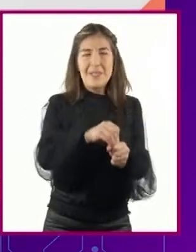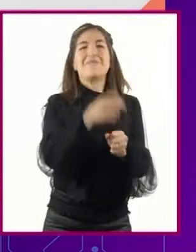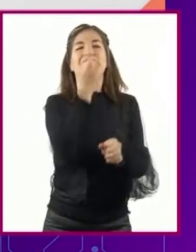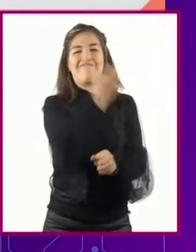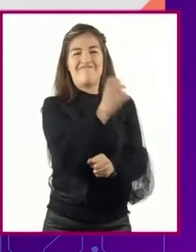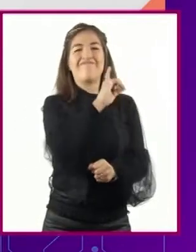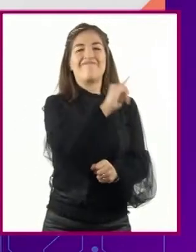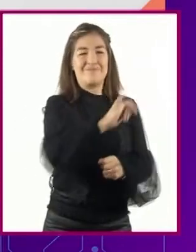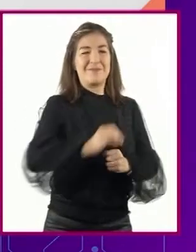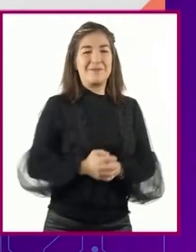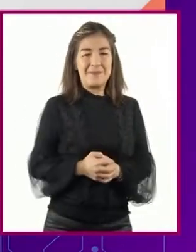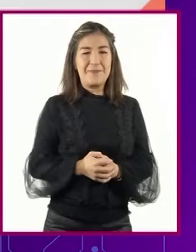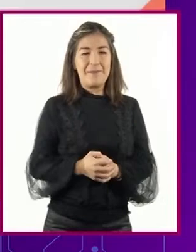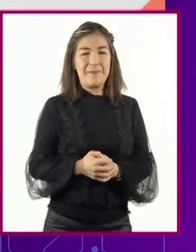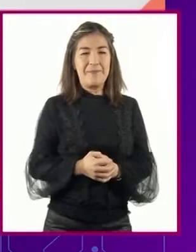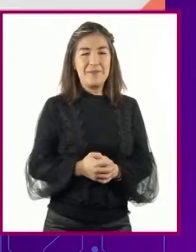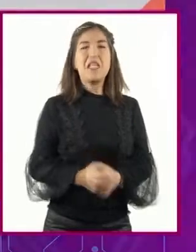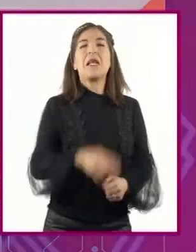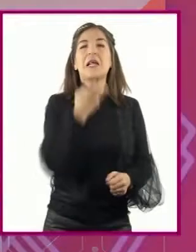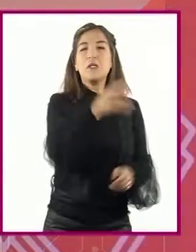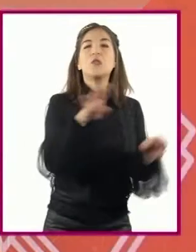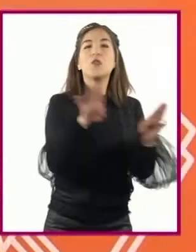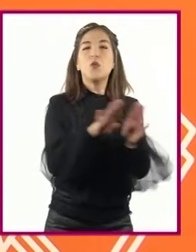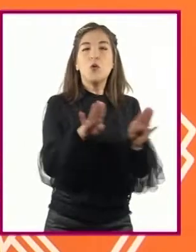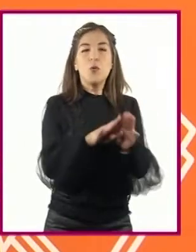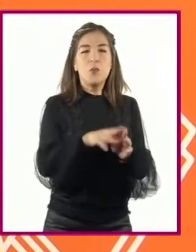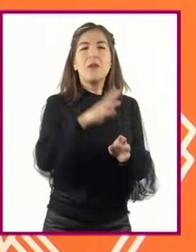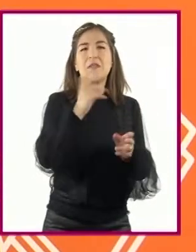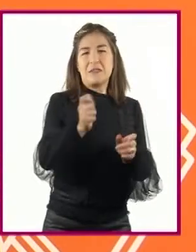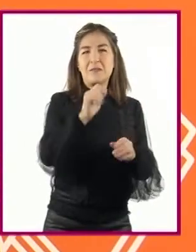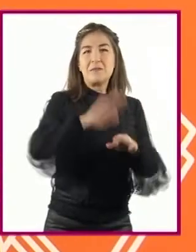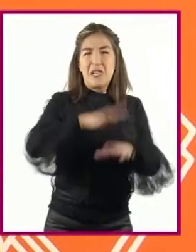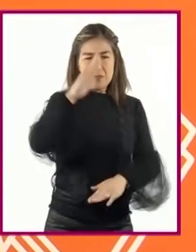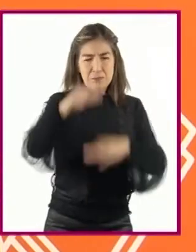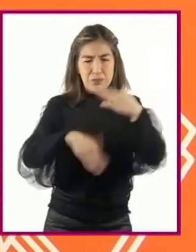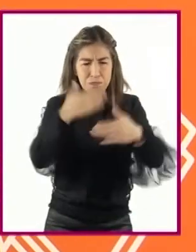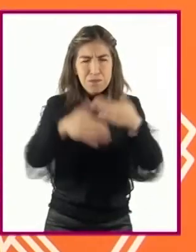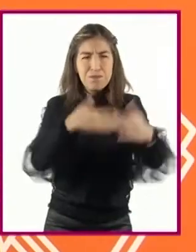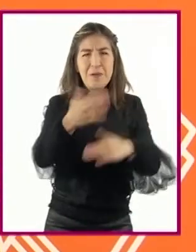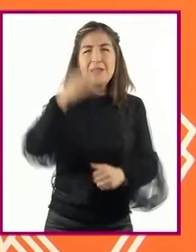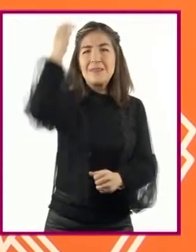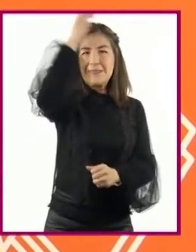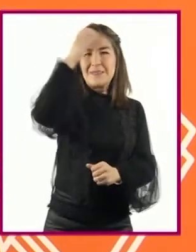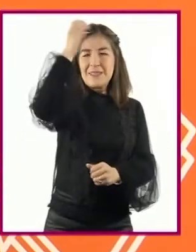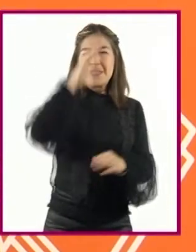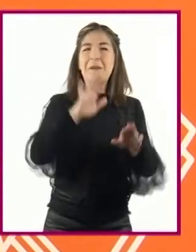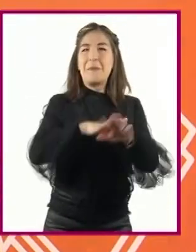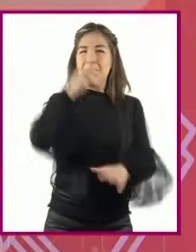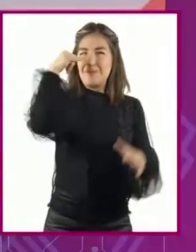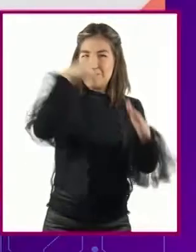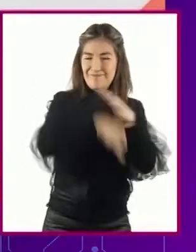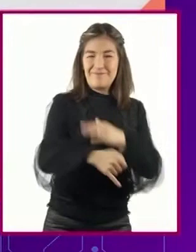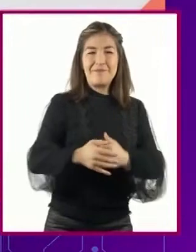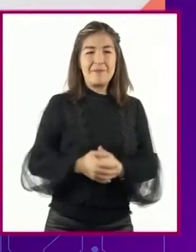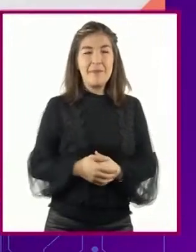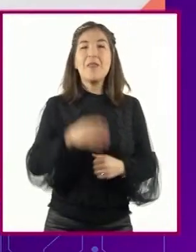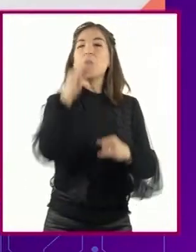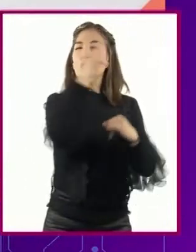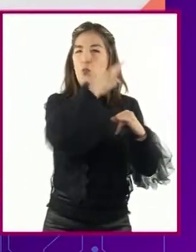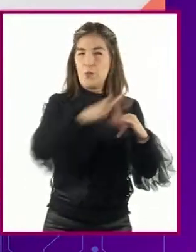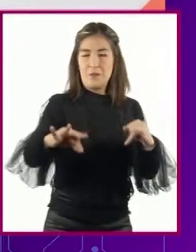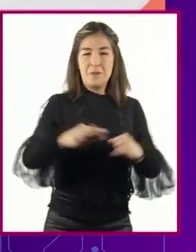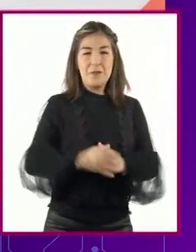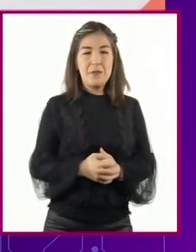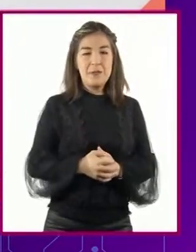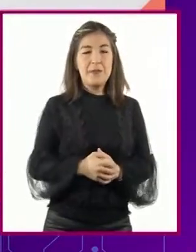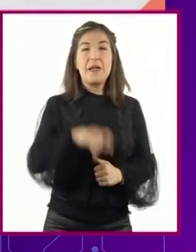efecto, por eso se desarrolló tanto la ciencia. Por último, cabe señalar que el